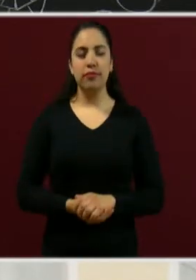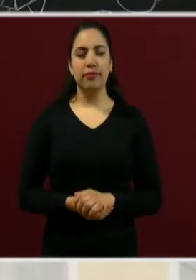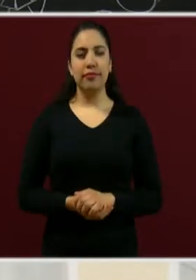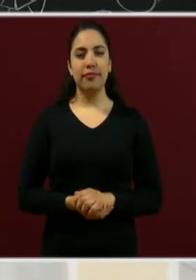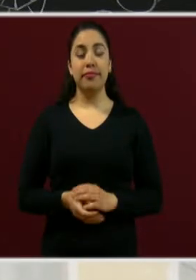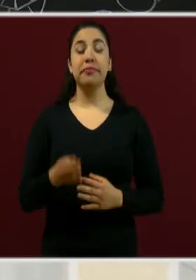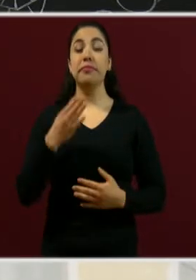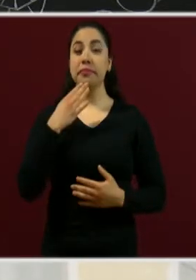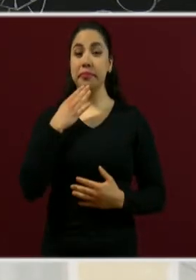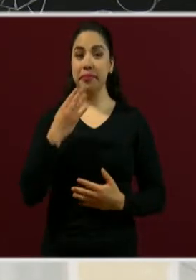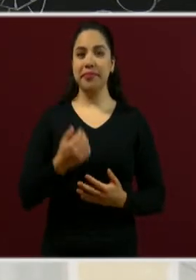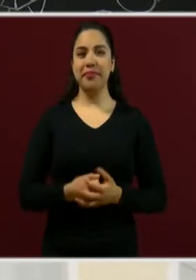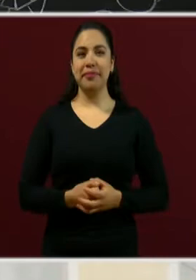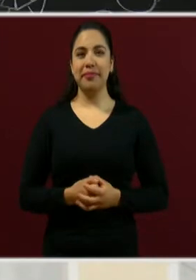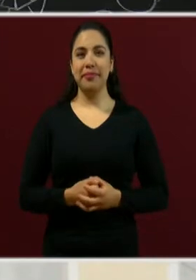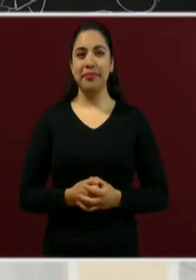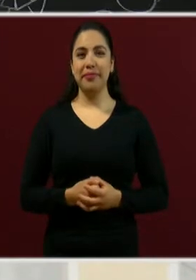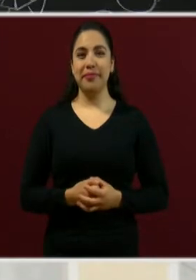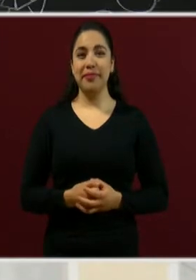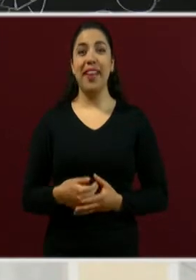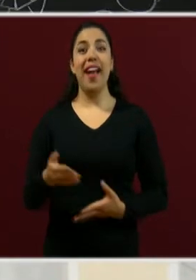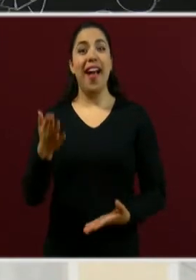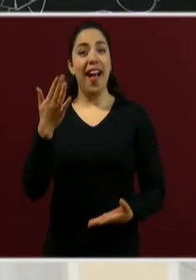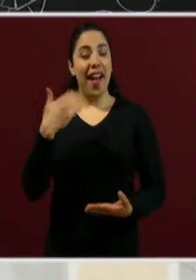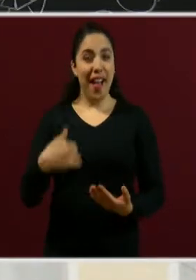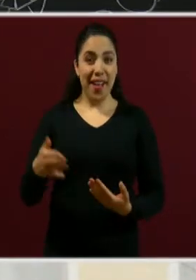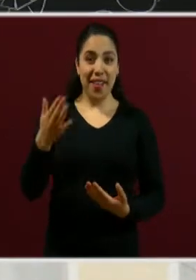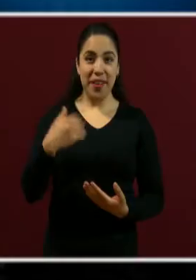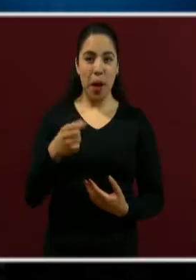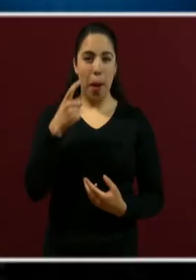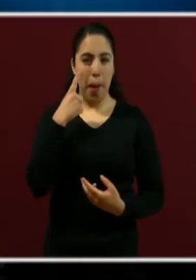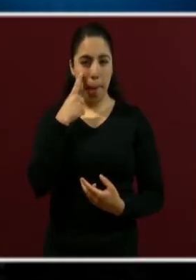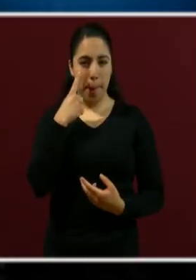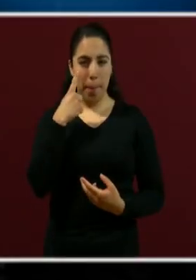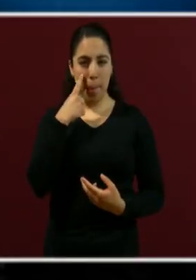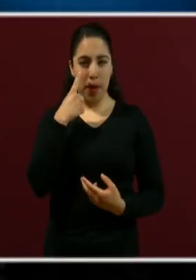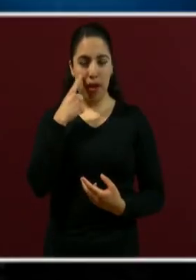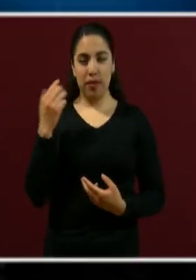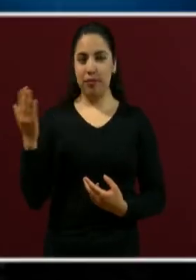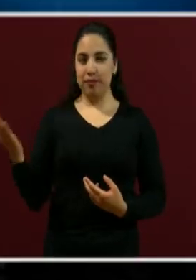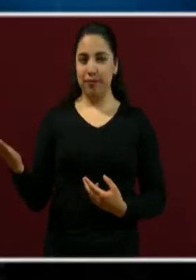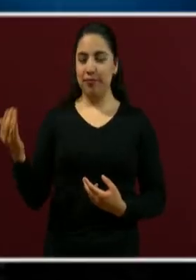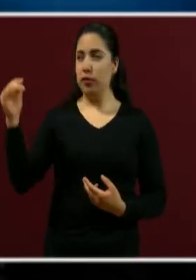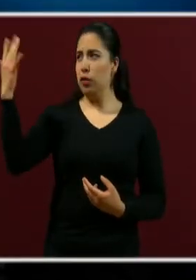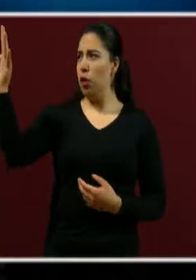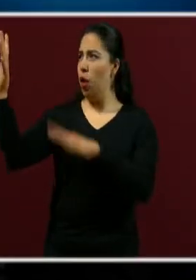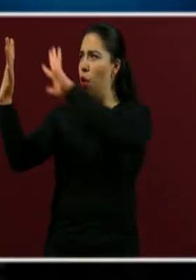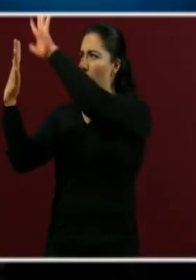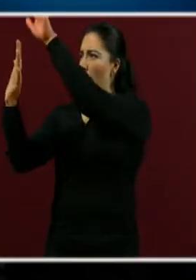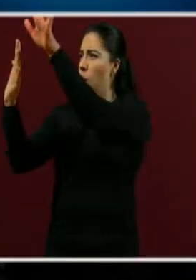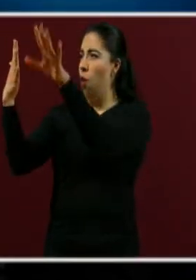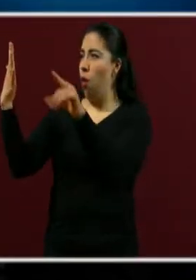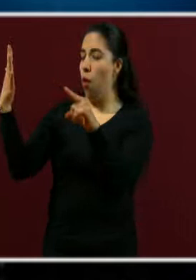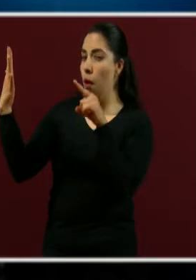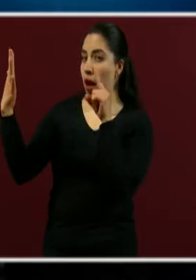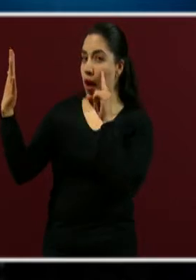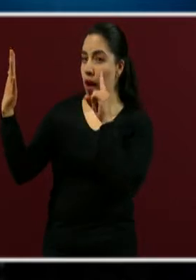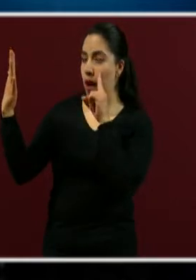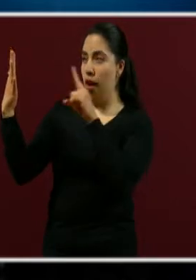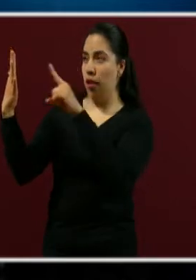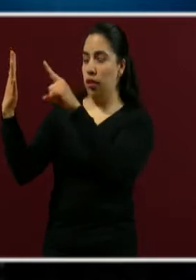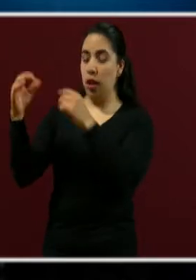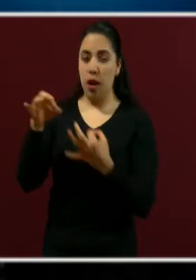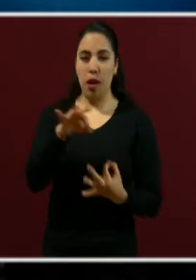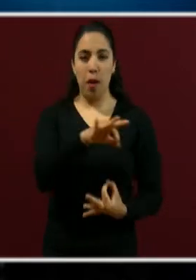Bien, te invito a que observemos la siguiente imagen del Sistema Solar, donde observaremos